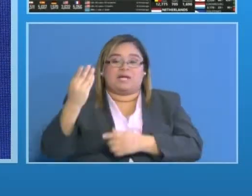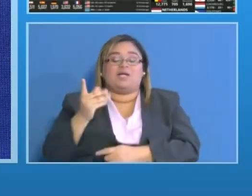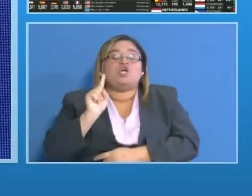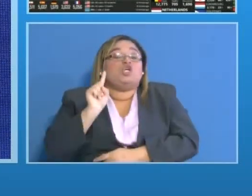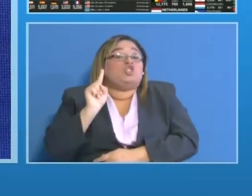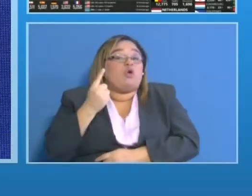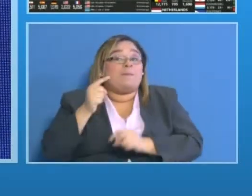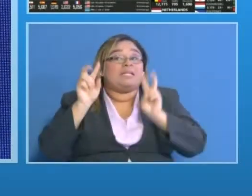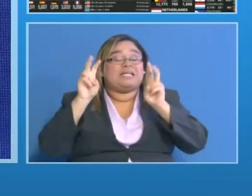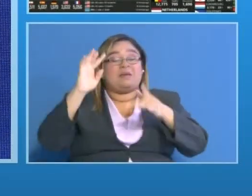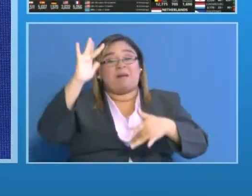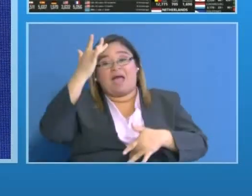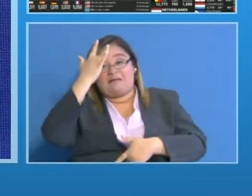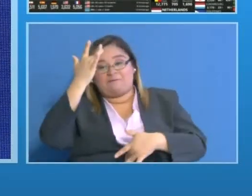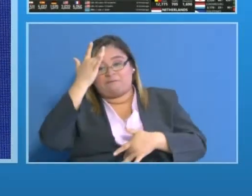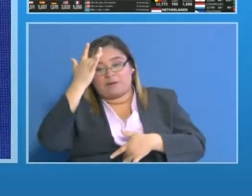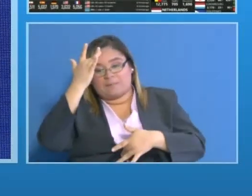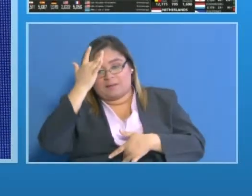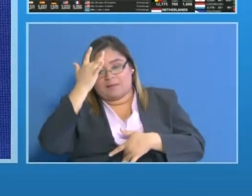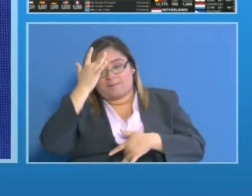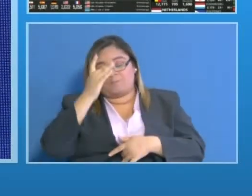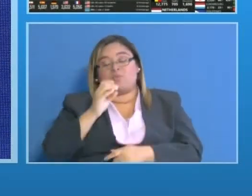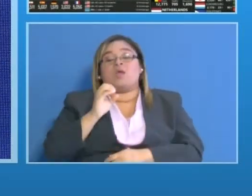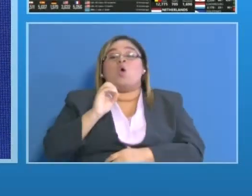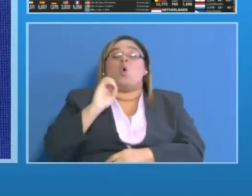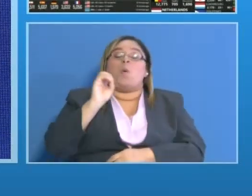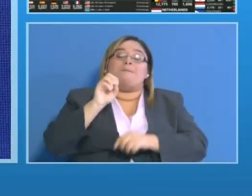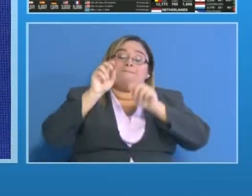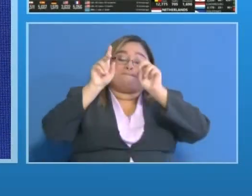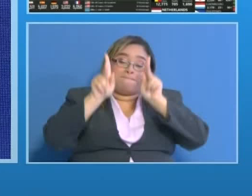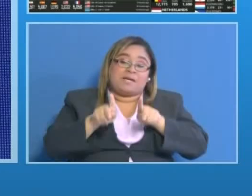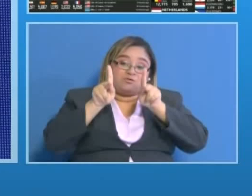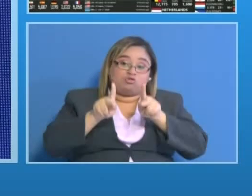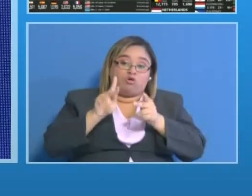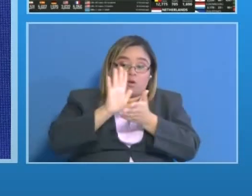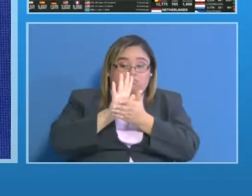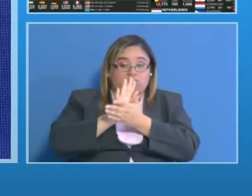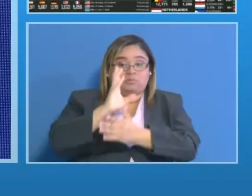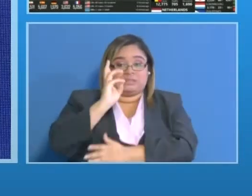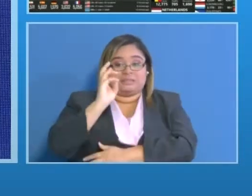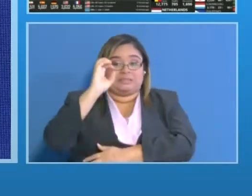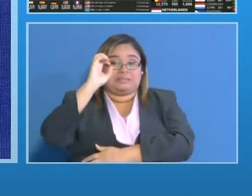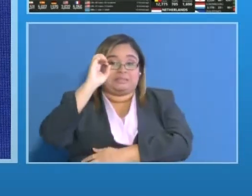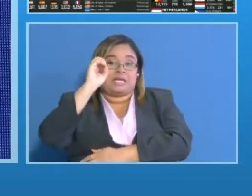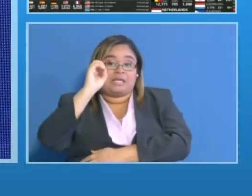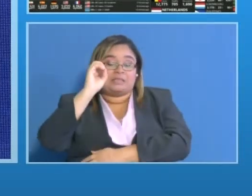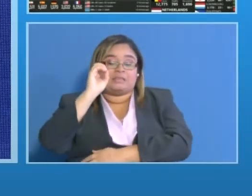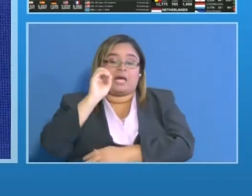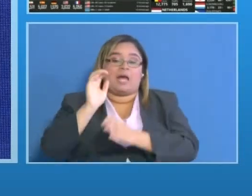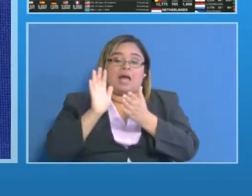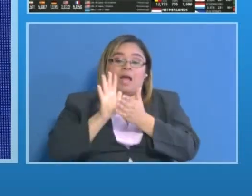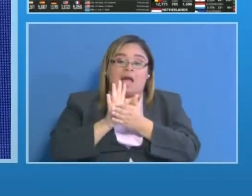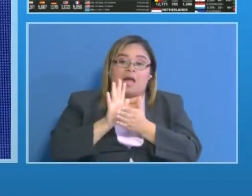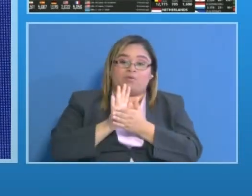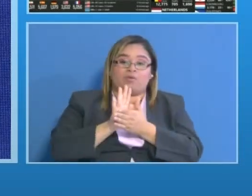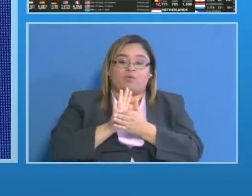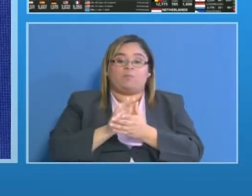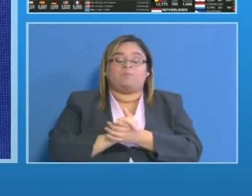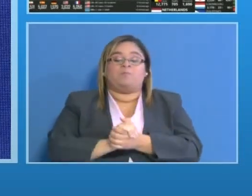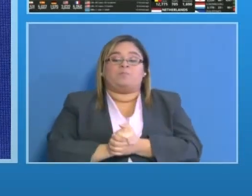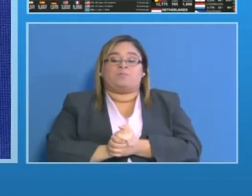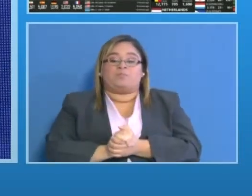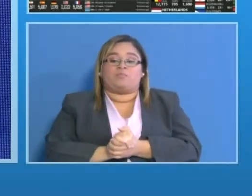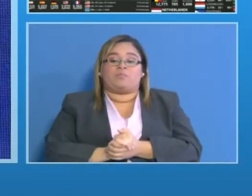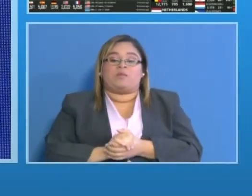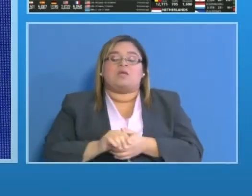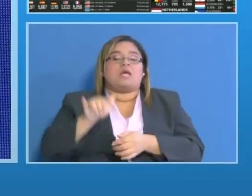de enfermedad, y además las personas de 60 años y las exclusiones que se tenían en el decreto 490